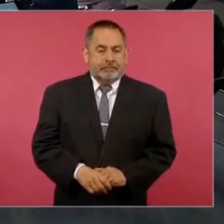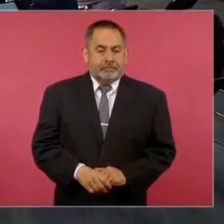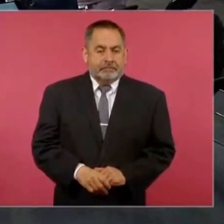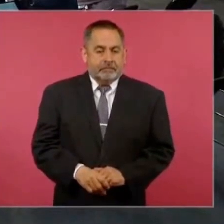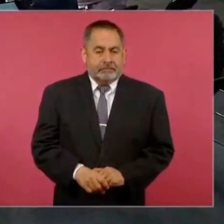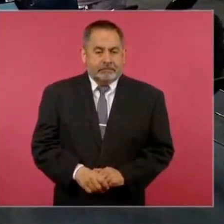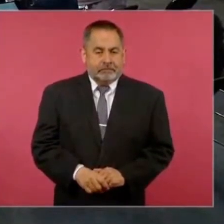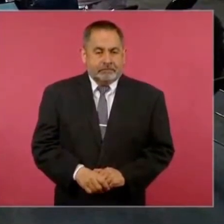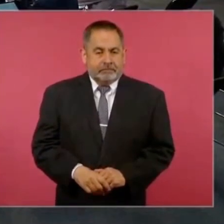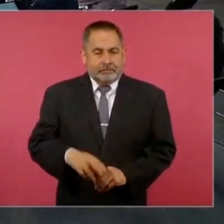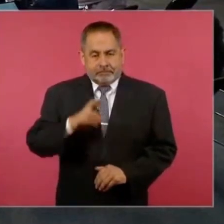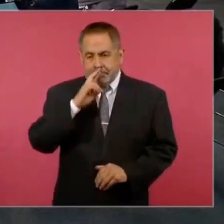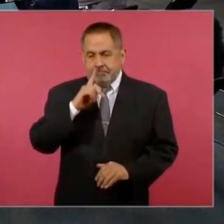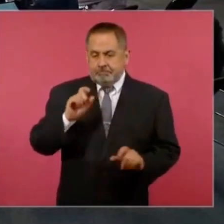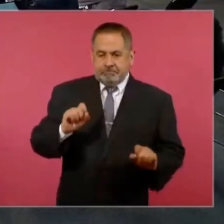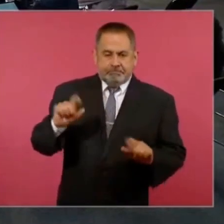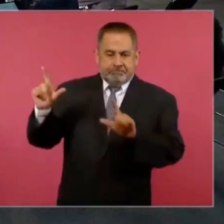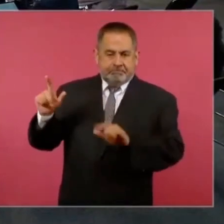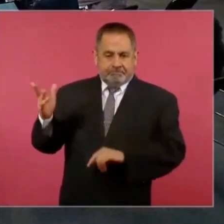Mejor pongo esto.